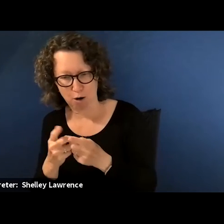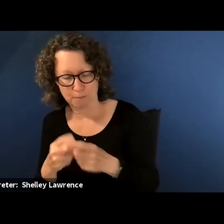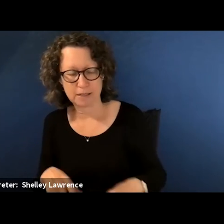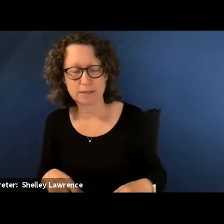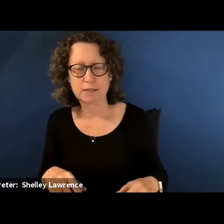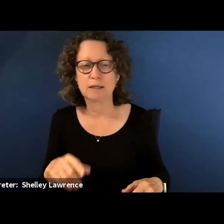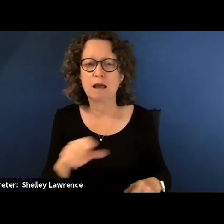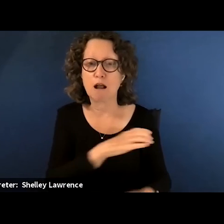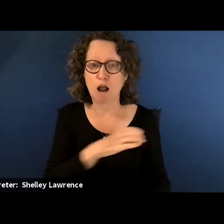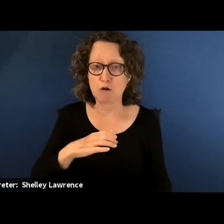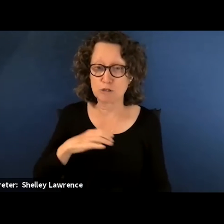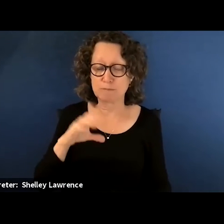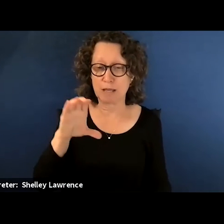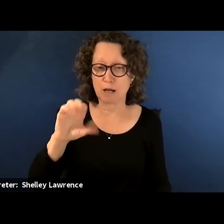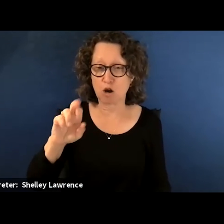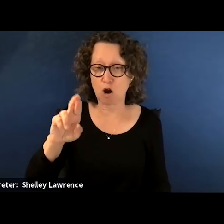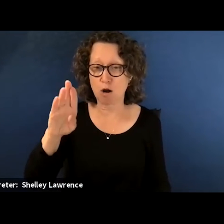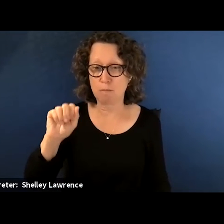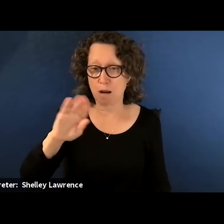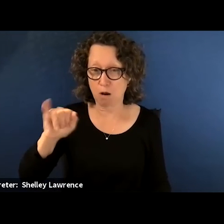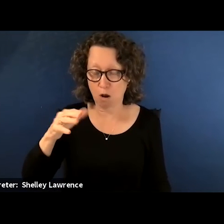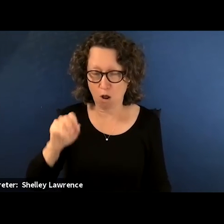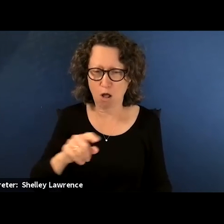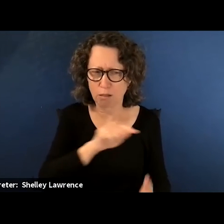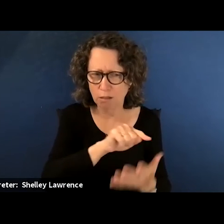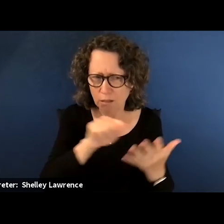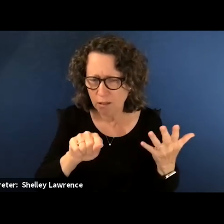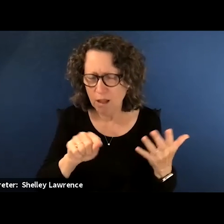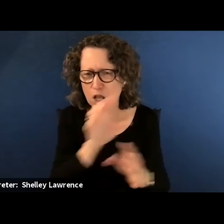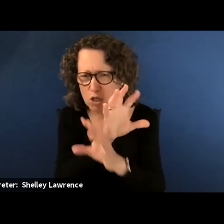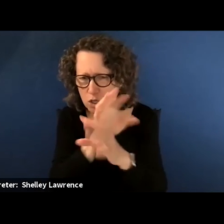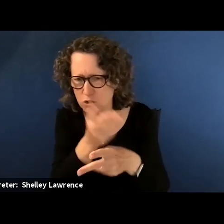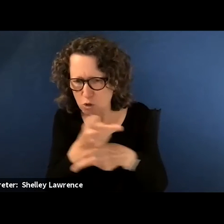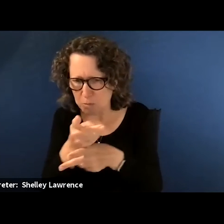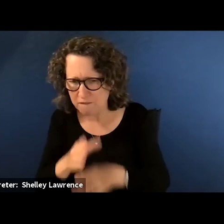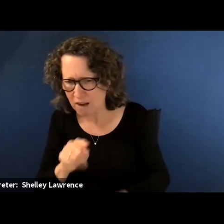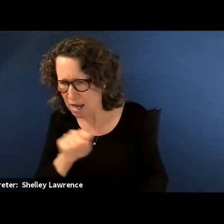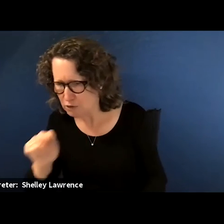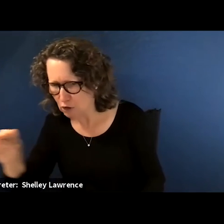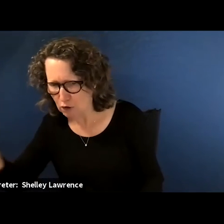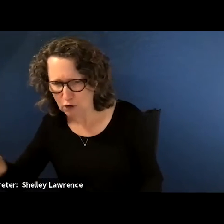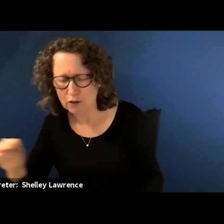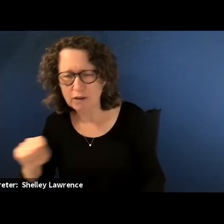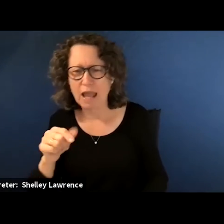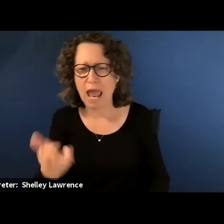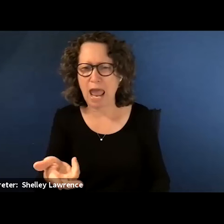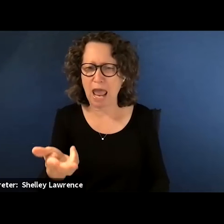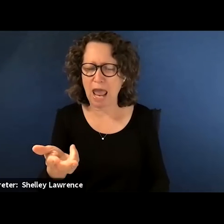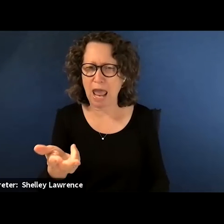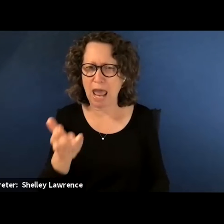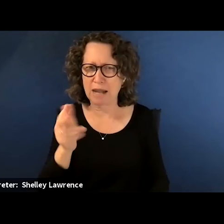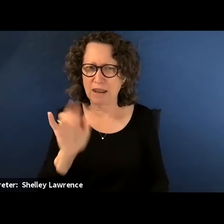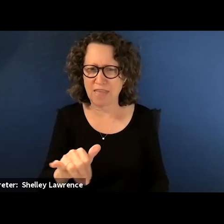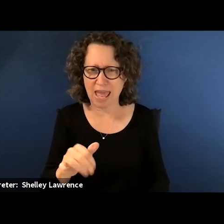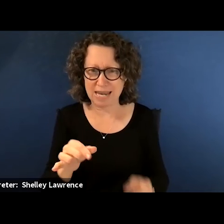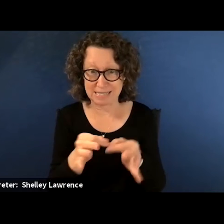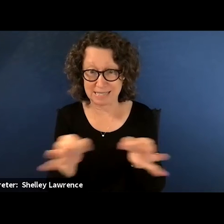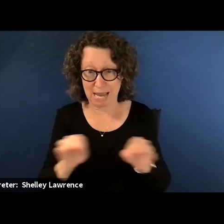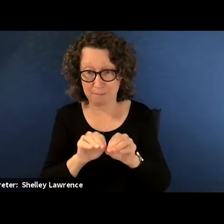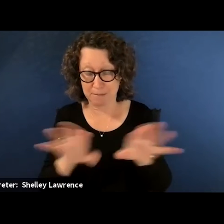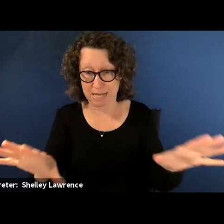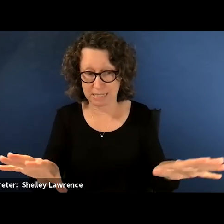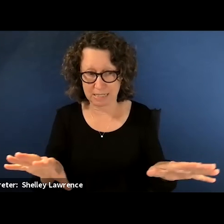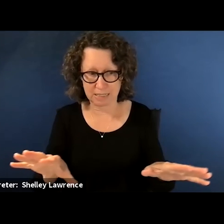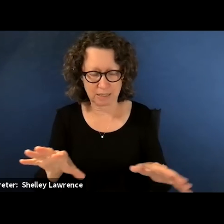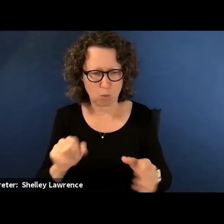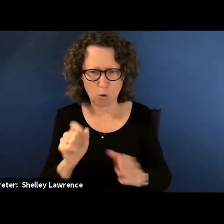declaraciones del Departamento de Salud Pública, la señora Monique Limón, el supervisor Das Williams y